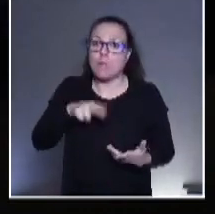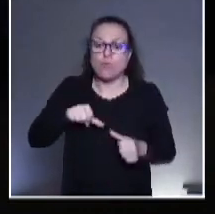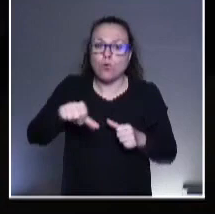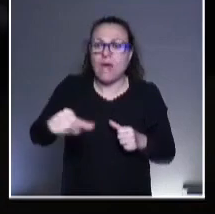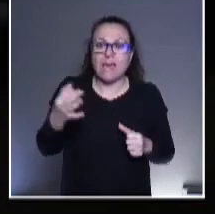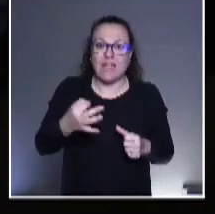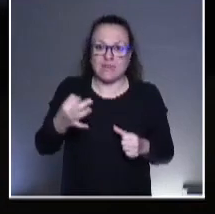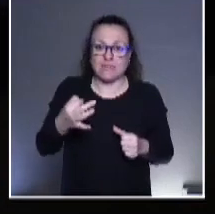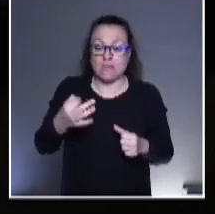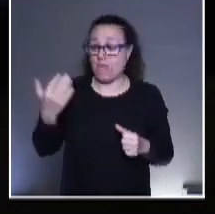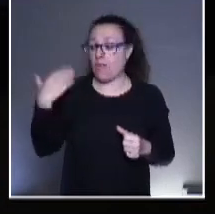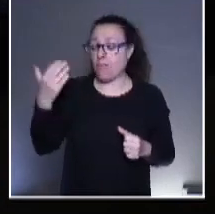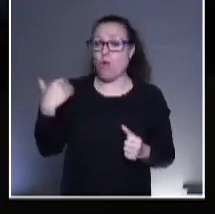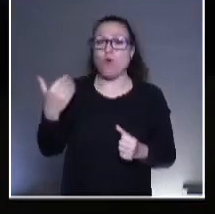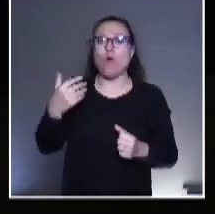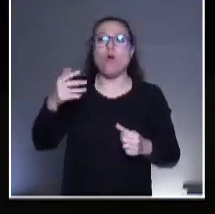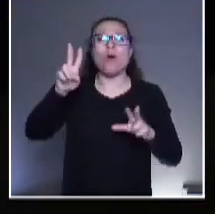más recientes publicaciones sobre